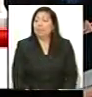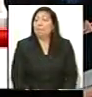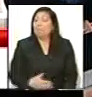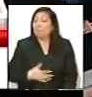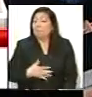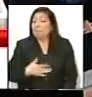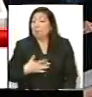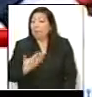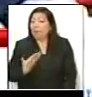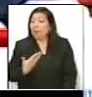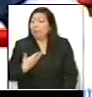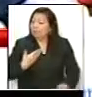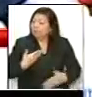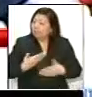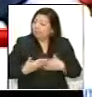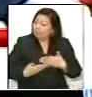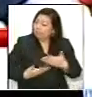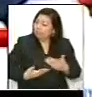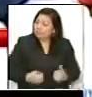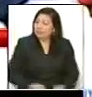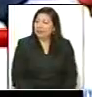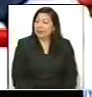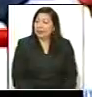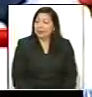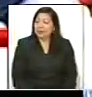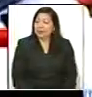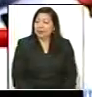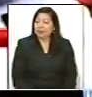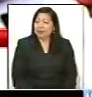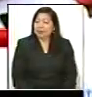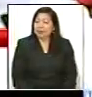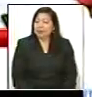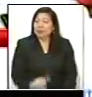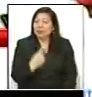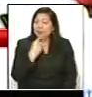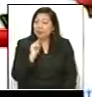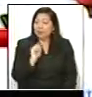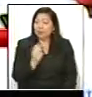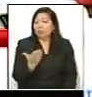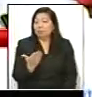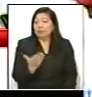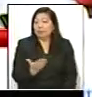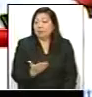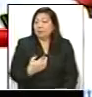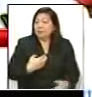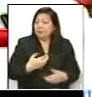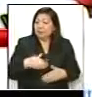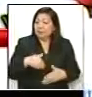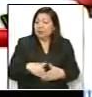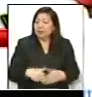poder avanzar. Voy a tomar en cuenta sus pedidos para poder proceder a votarlos. El